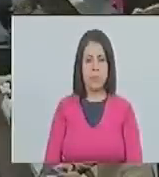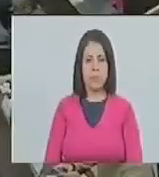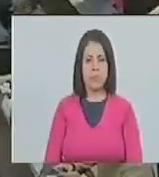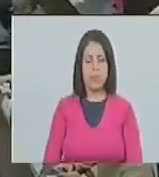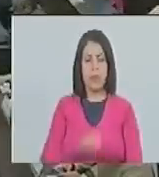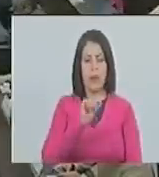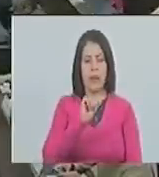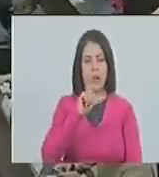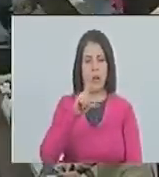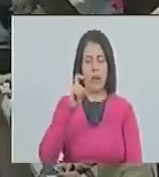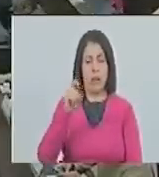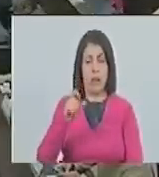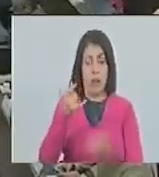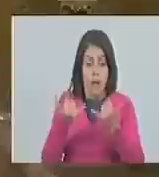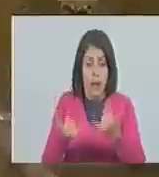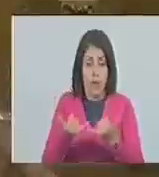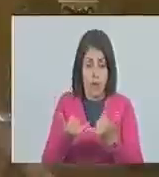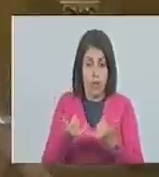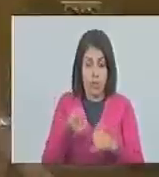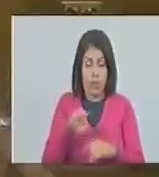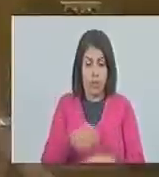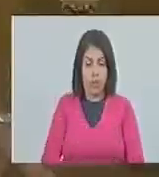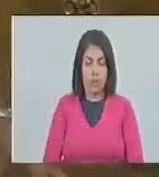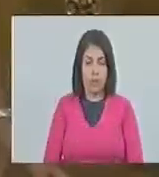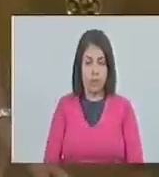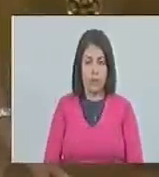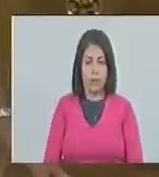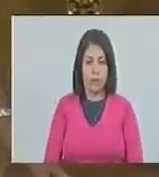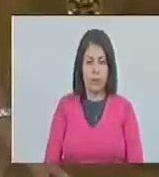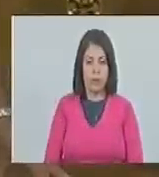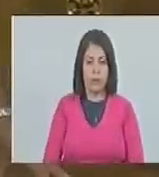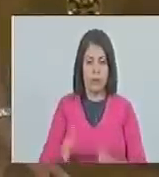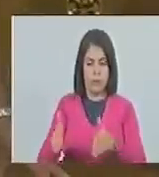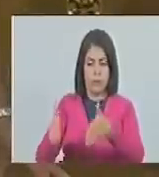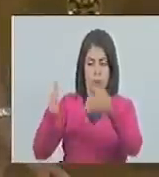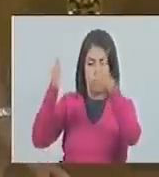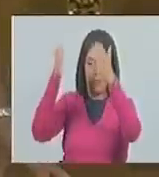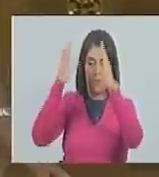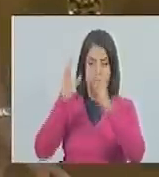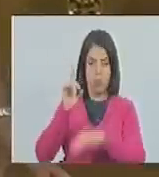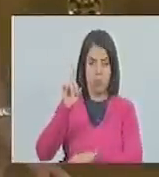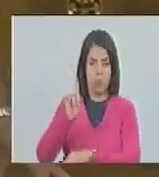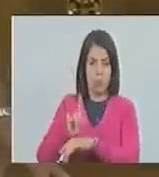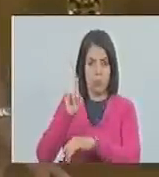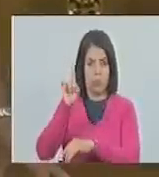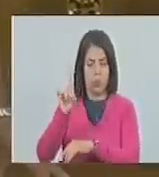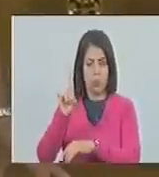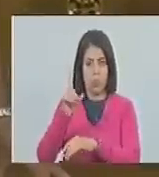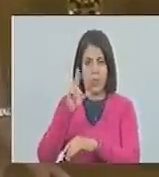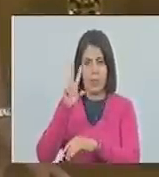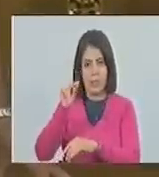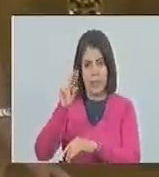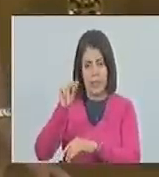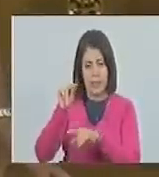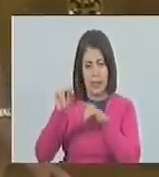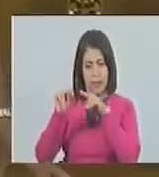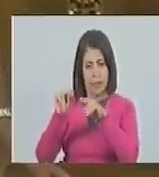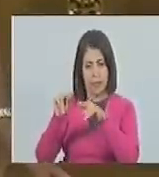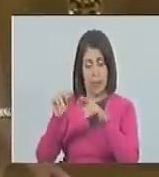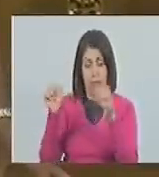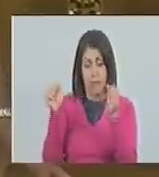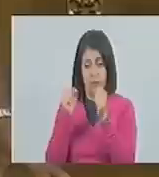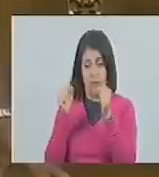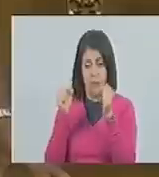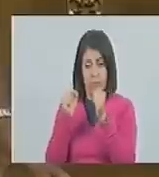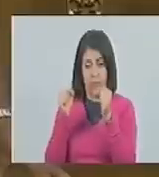Alex Saab está en este momento en un edificio monolítico, gris, frío,